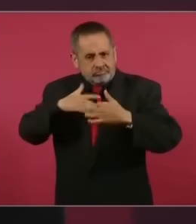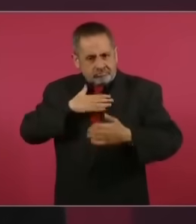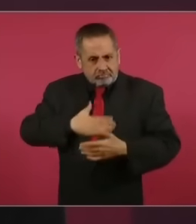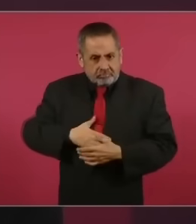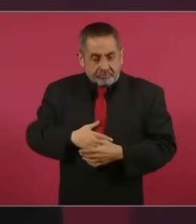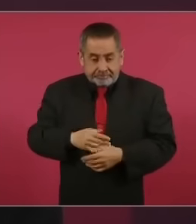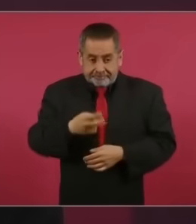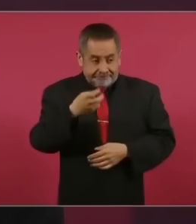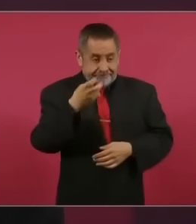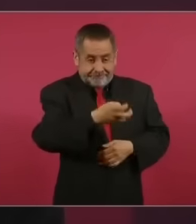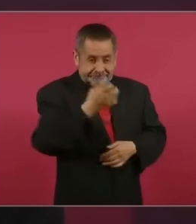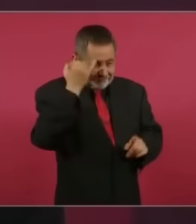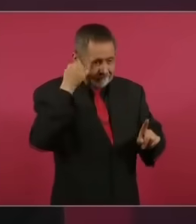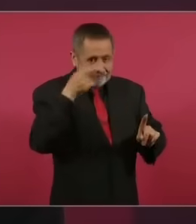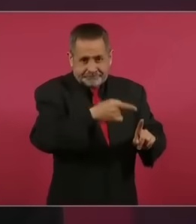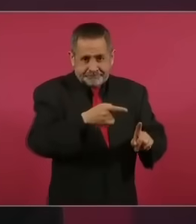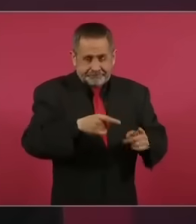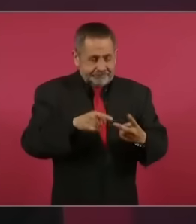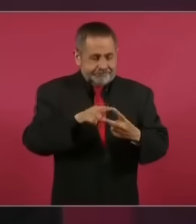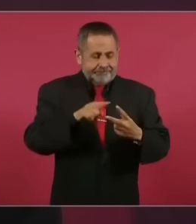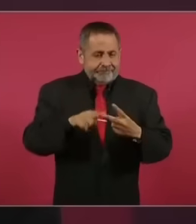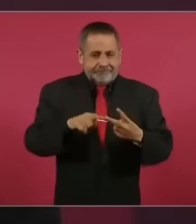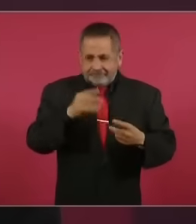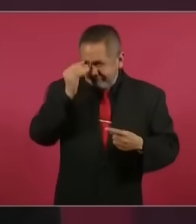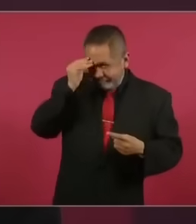Con ese propósito,